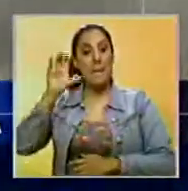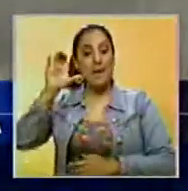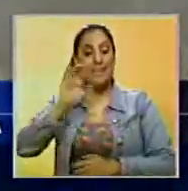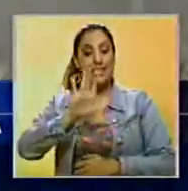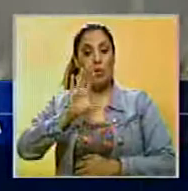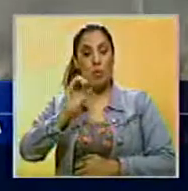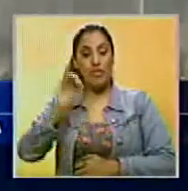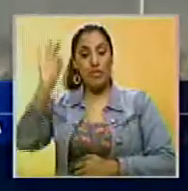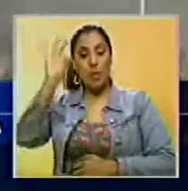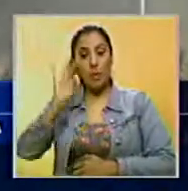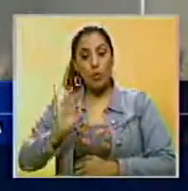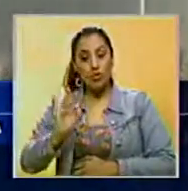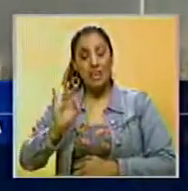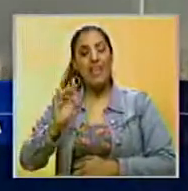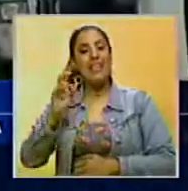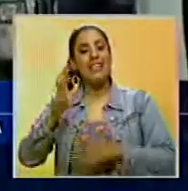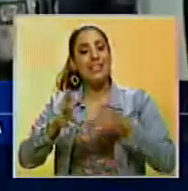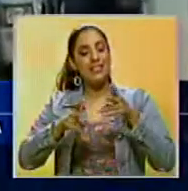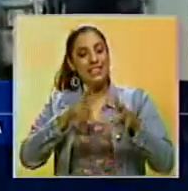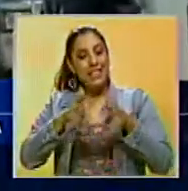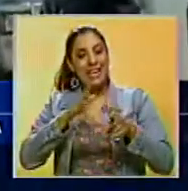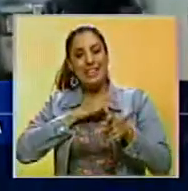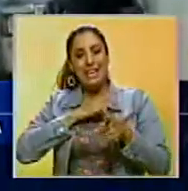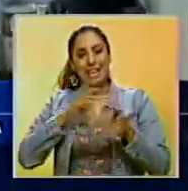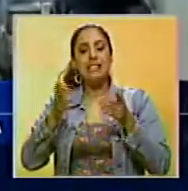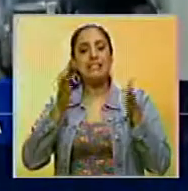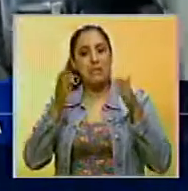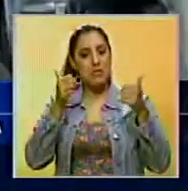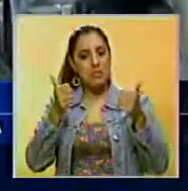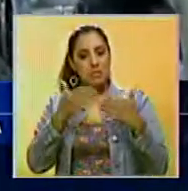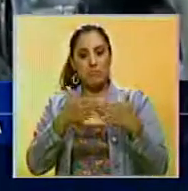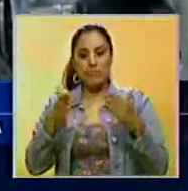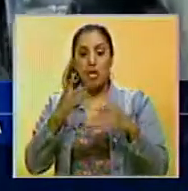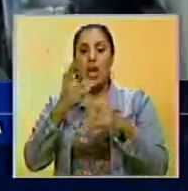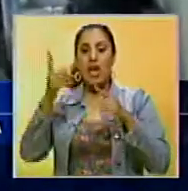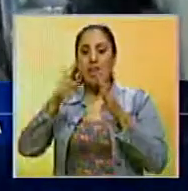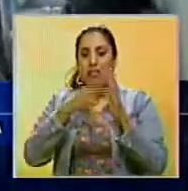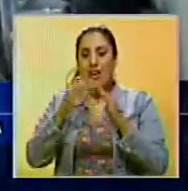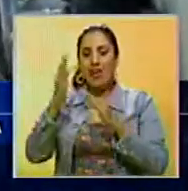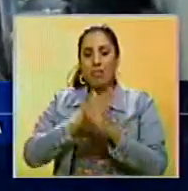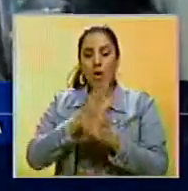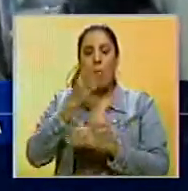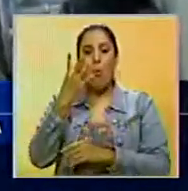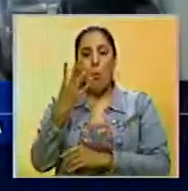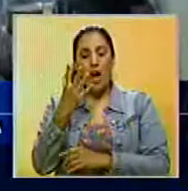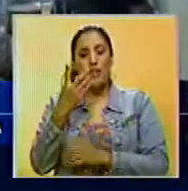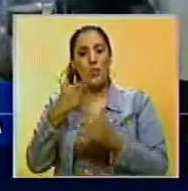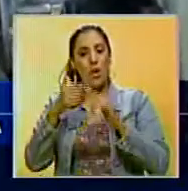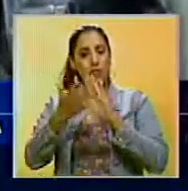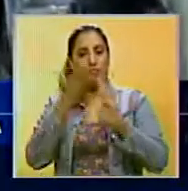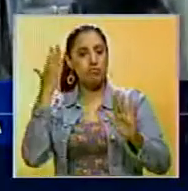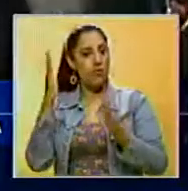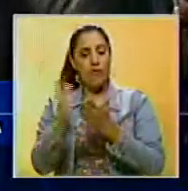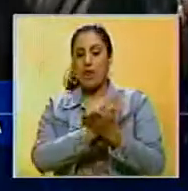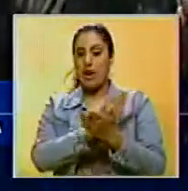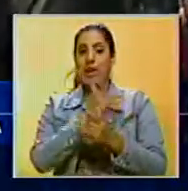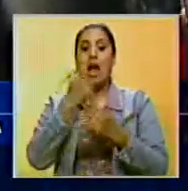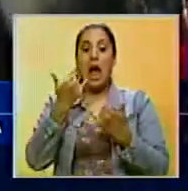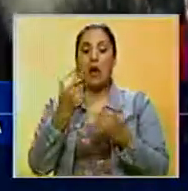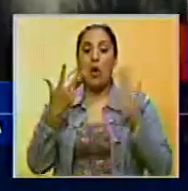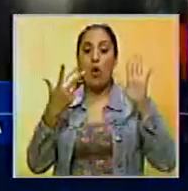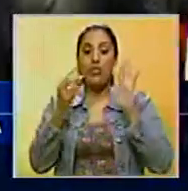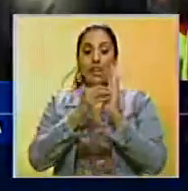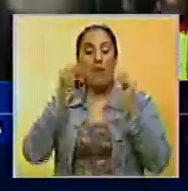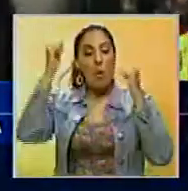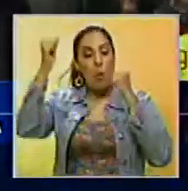50% de los servicios de trenes se encuentran en servicio y fueron anulados 4 de cada 10 ferrocarriles de alta velocidad esta es la octava